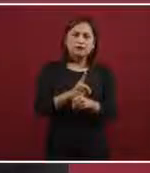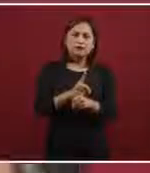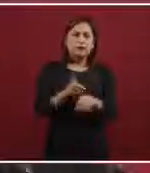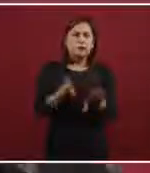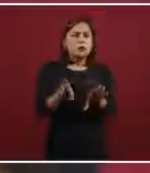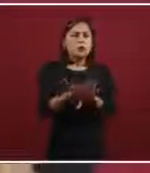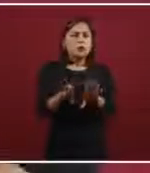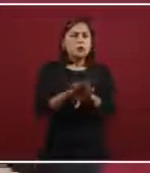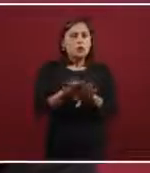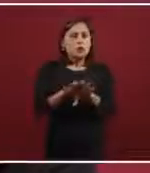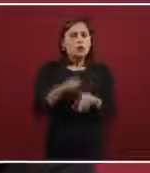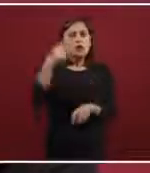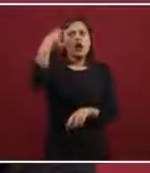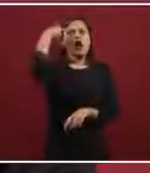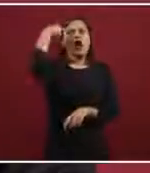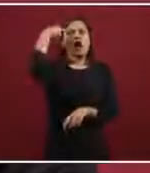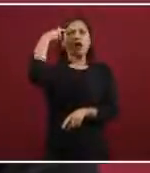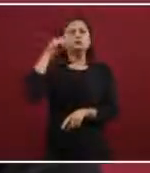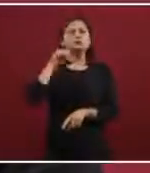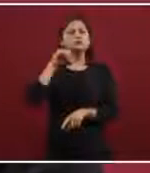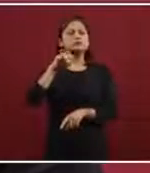con esa concepción